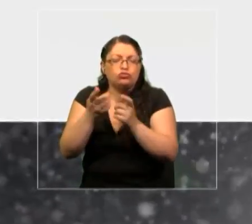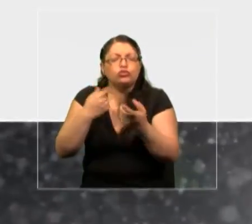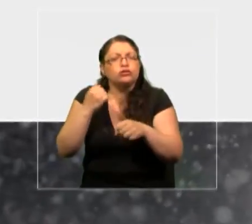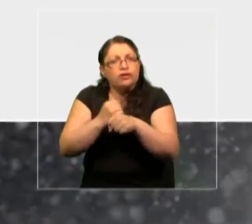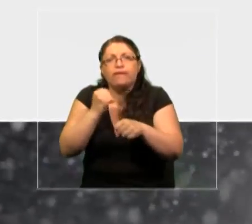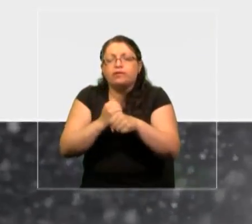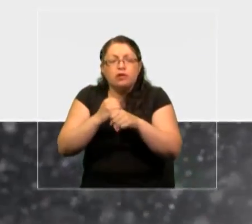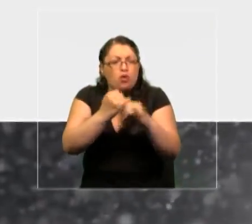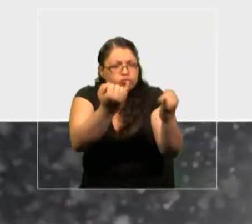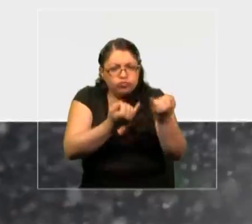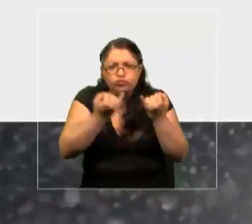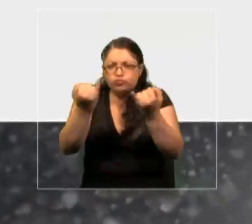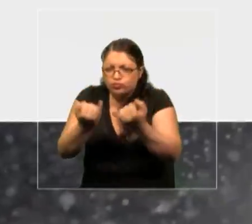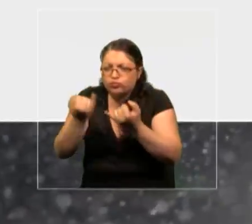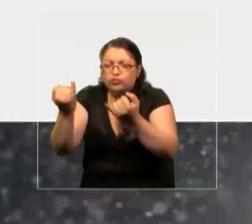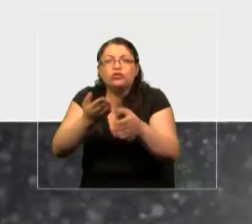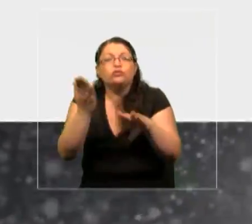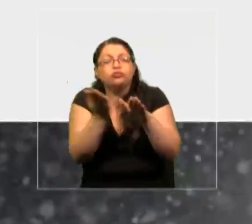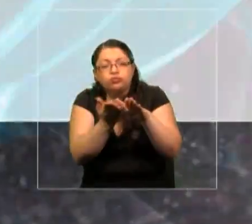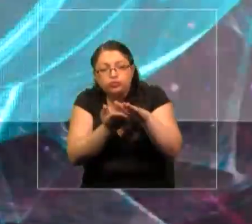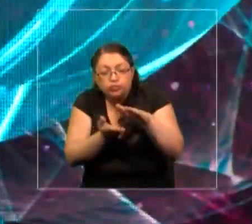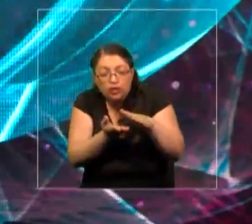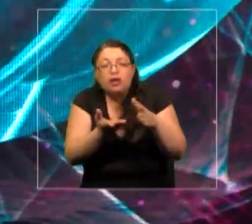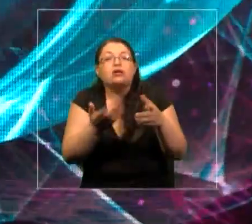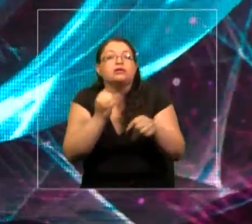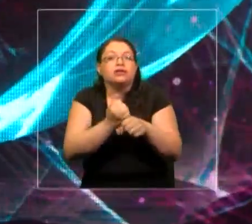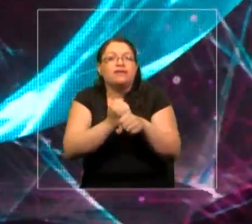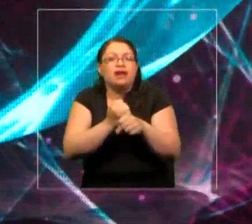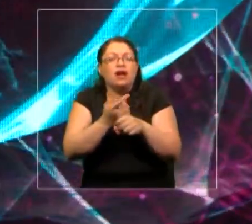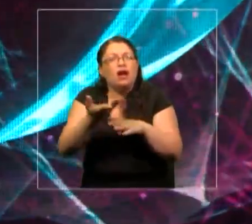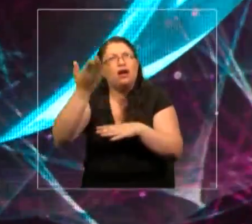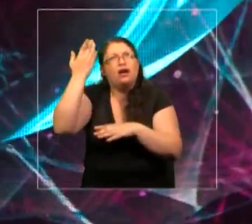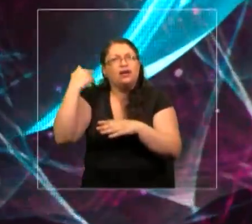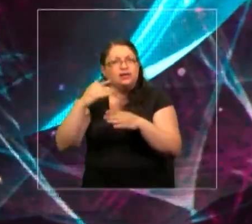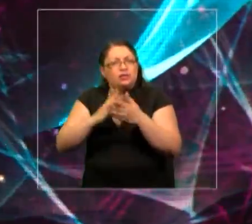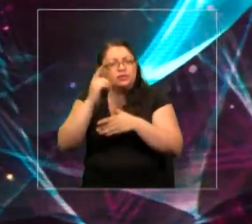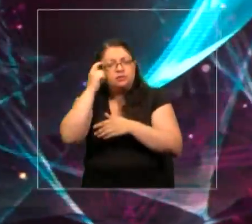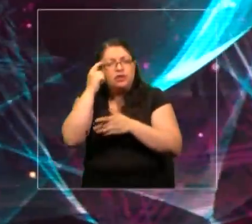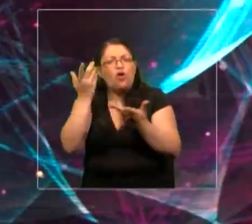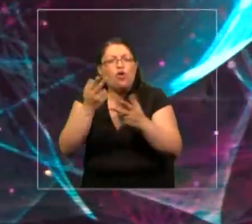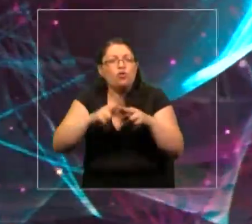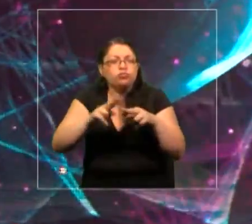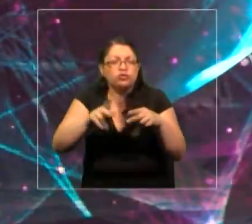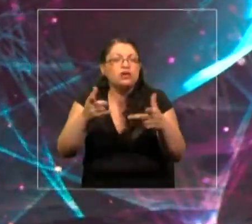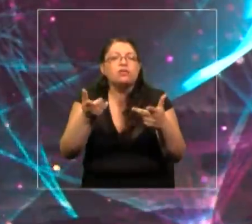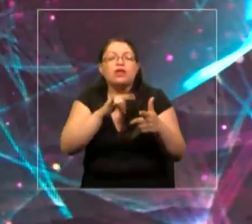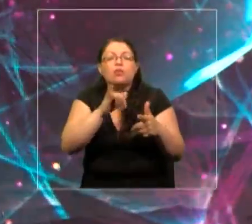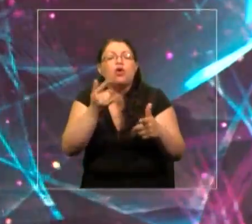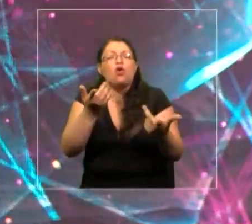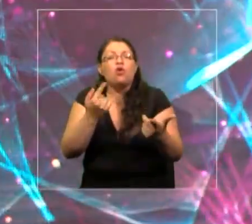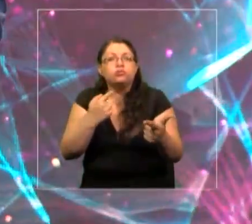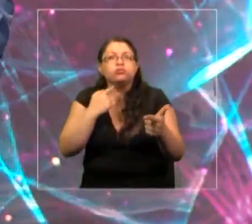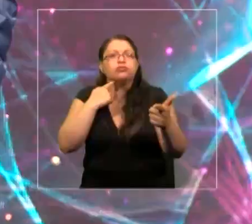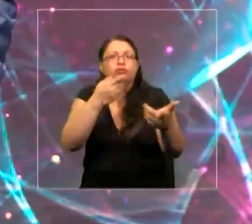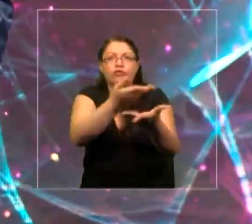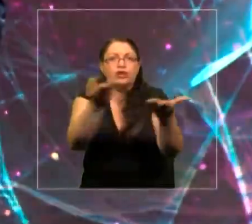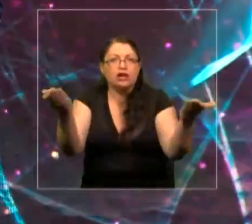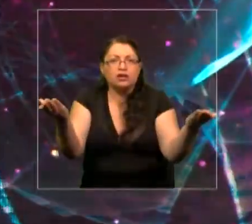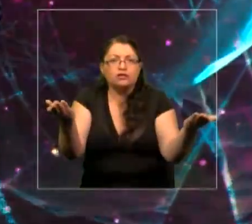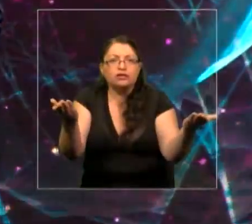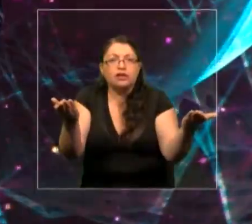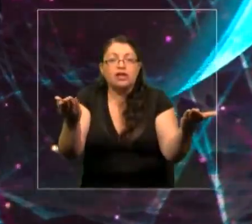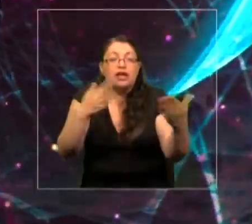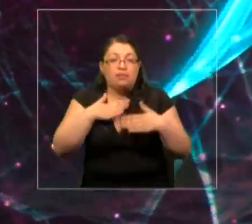y material. Cuando comenzamos a pensar sobre cómo implementar esto, las formas que van a tener un impacto en usted, en mí y en todos